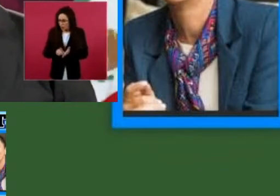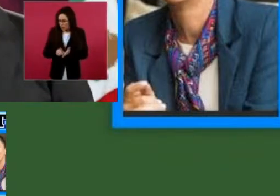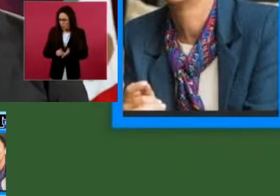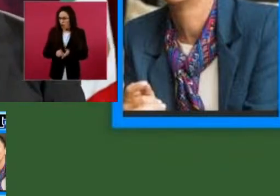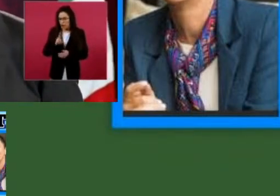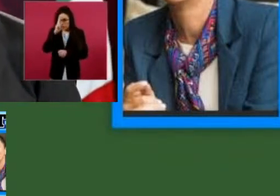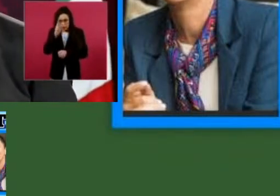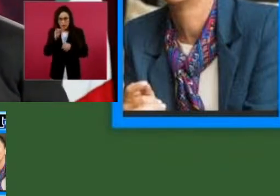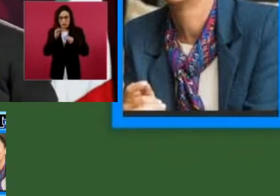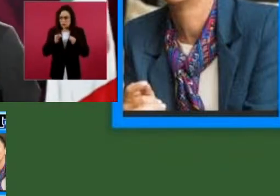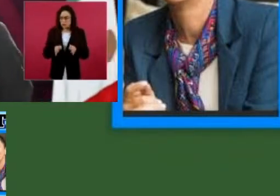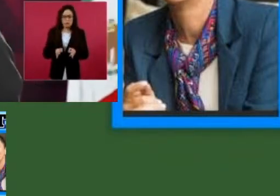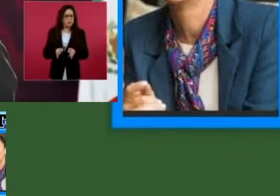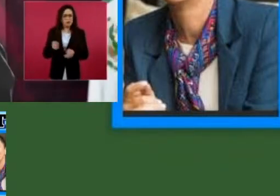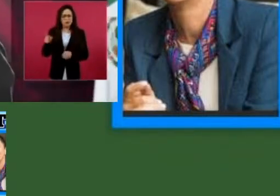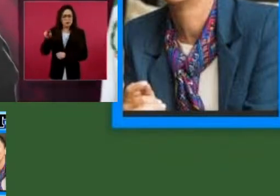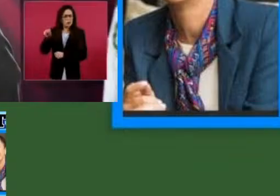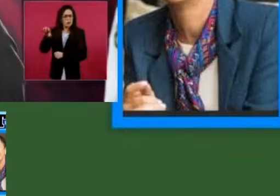el que